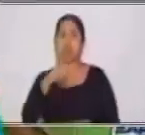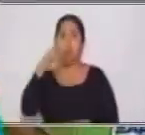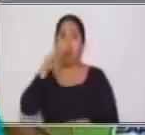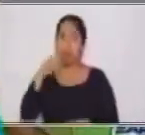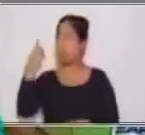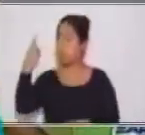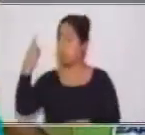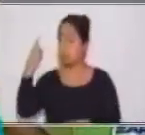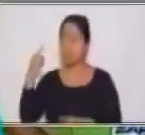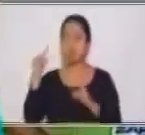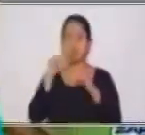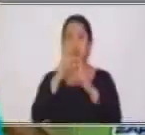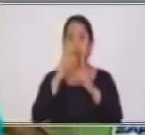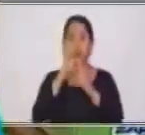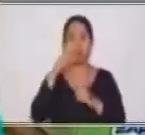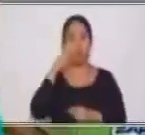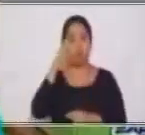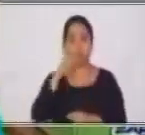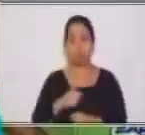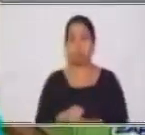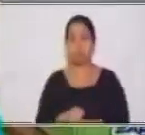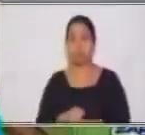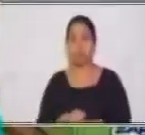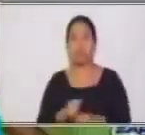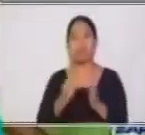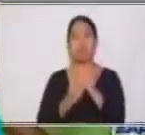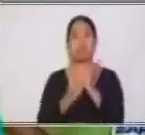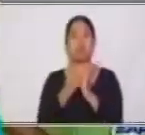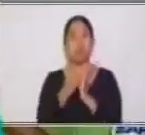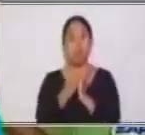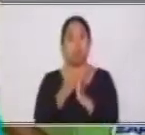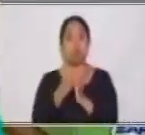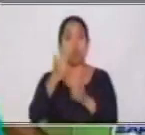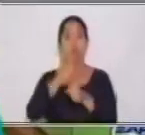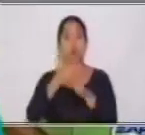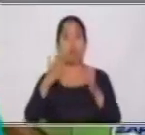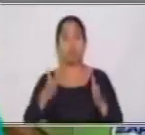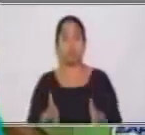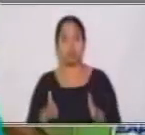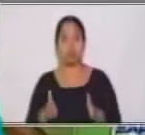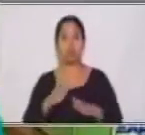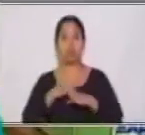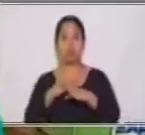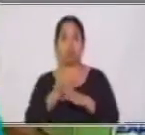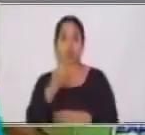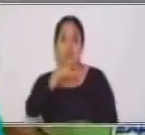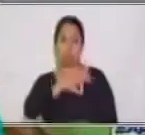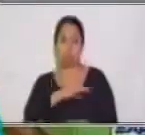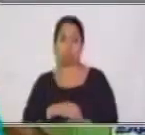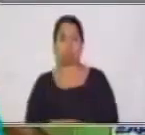continuación. Instituto Guatemalteco de Seguridad Social.